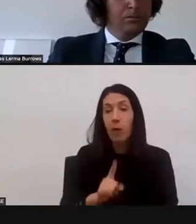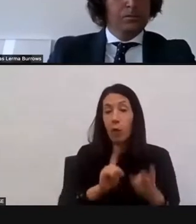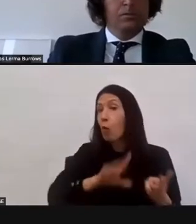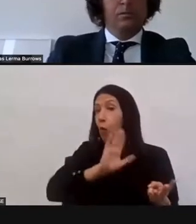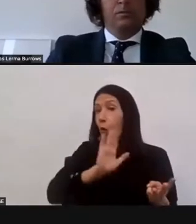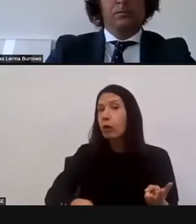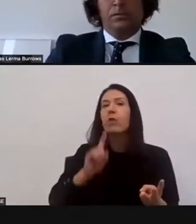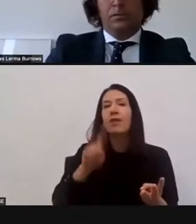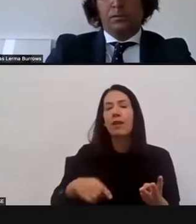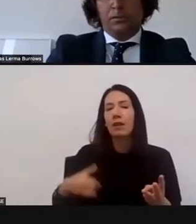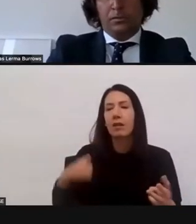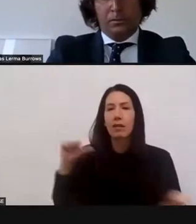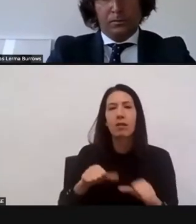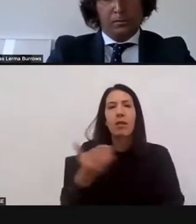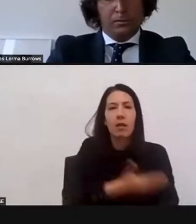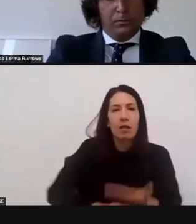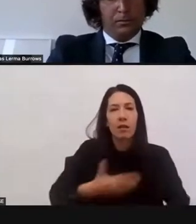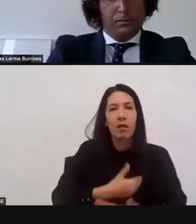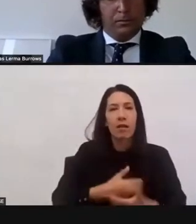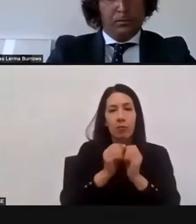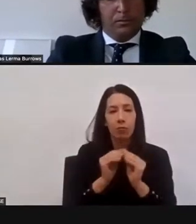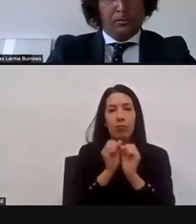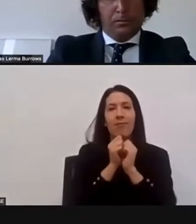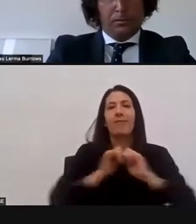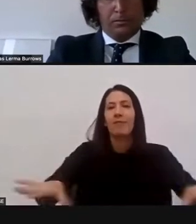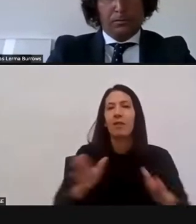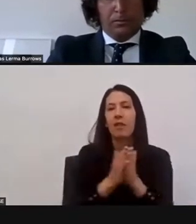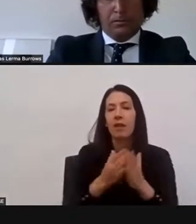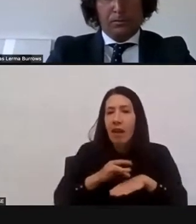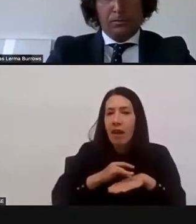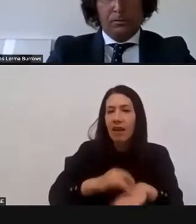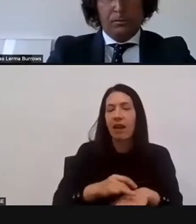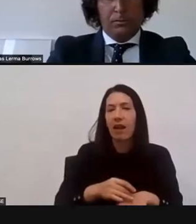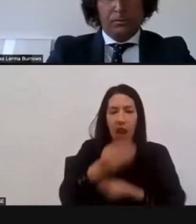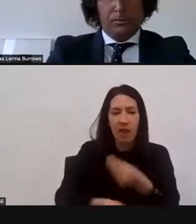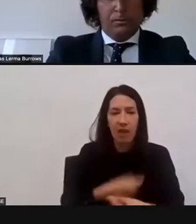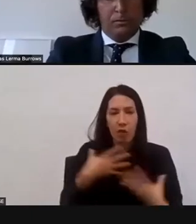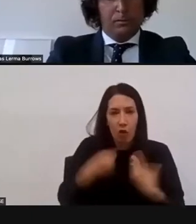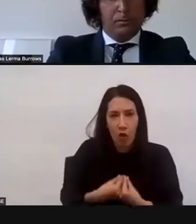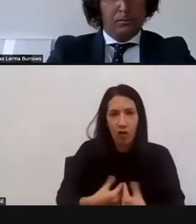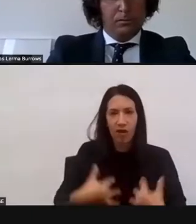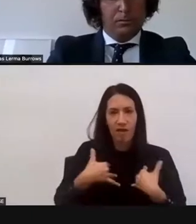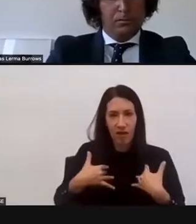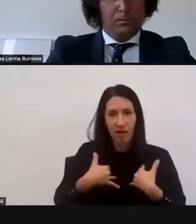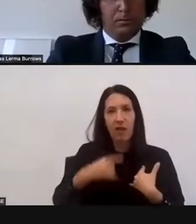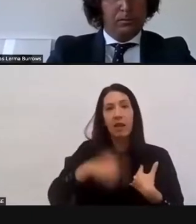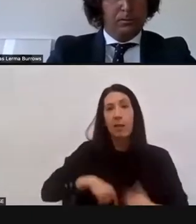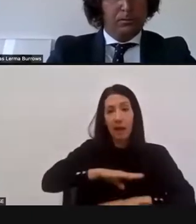en la elaboración y difusión de una guía de actuación con víctimas de delitos de odio, con capacidad del